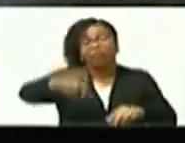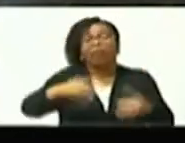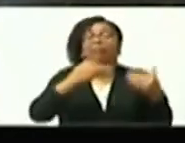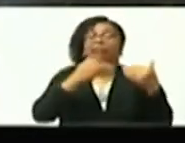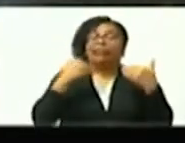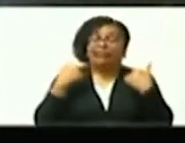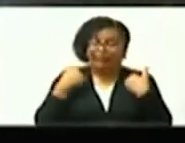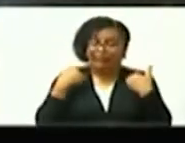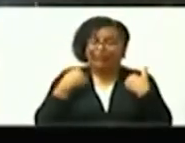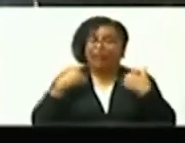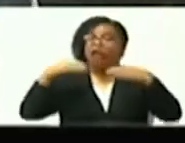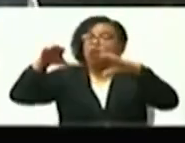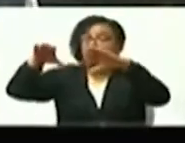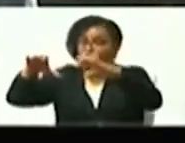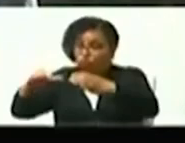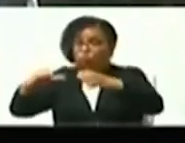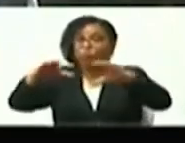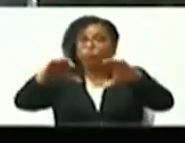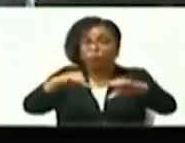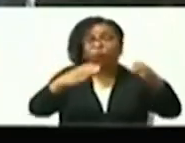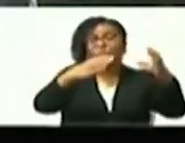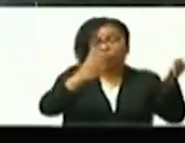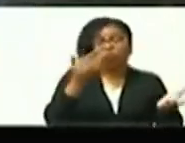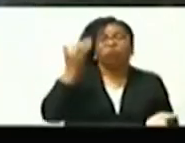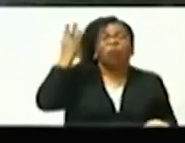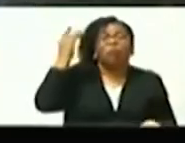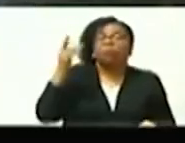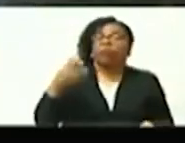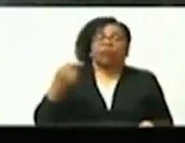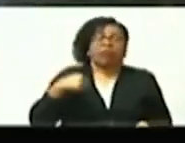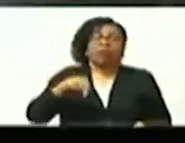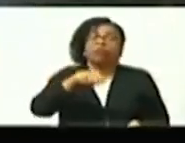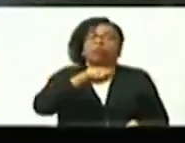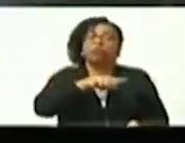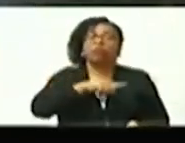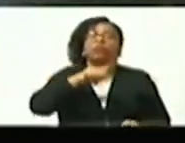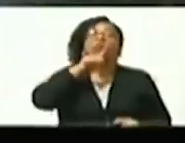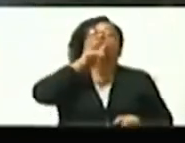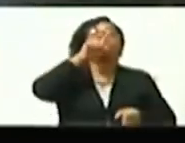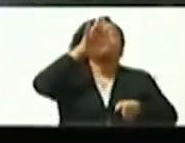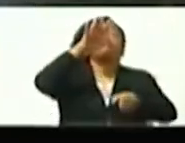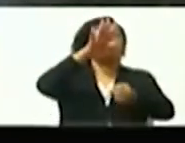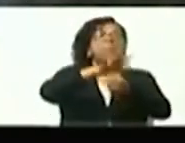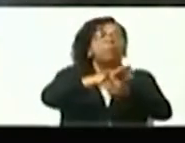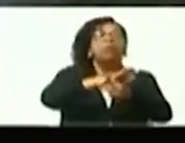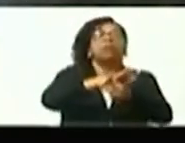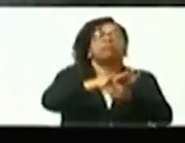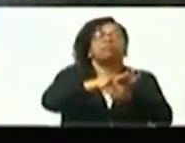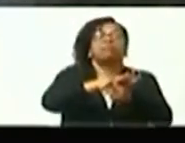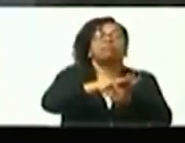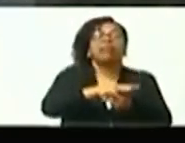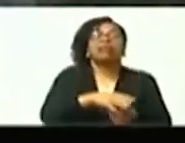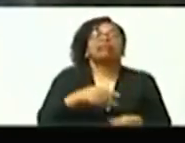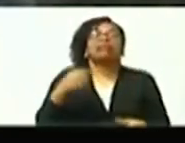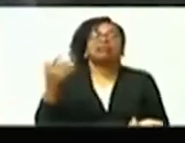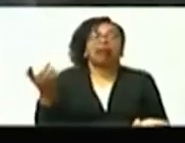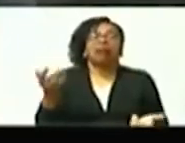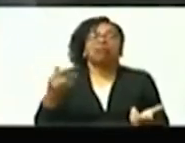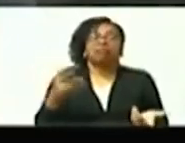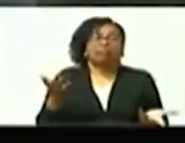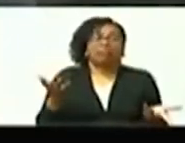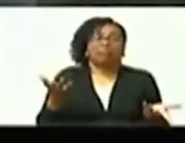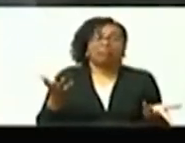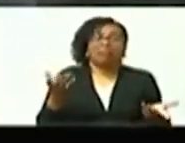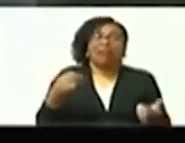manera periódica. Porque el compromiso de nosotros aquí es ser los ojos de todo el pueblo dominicano. No solamente